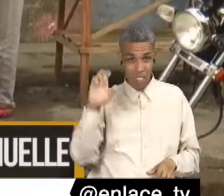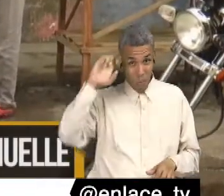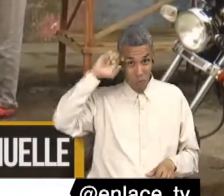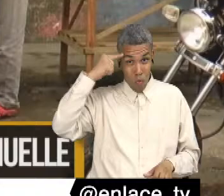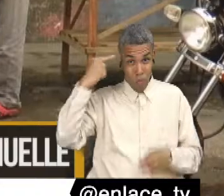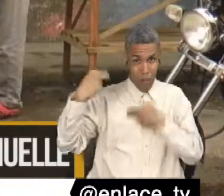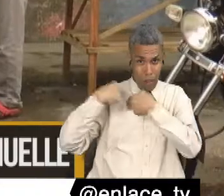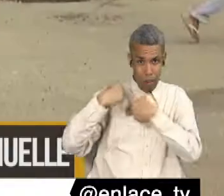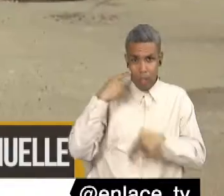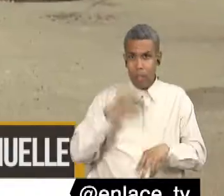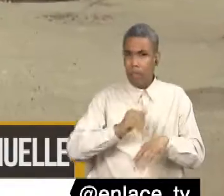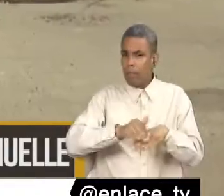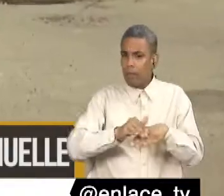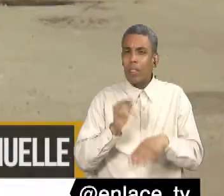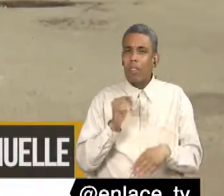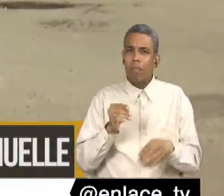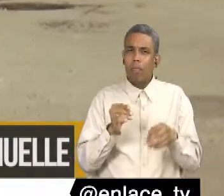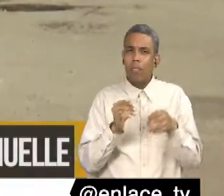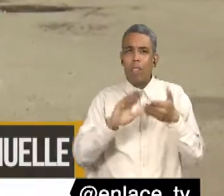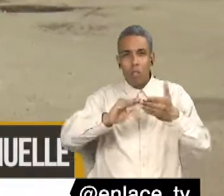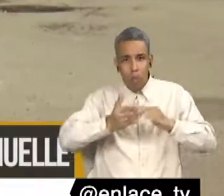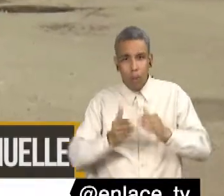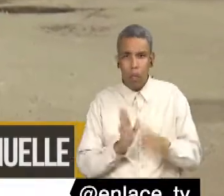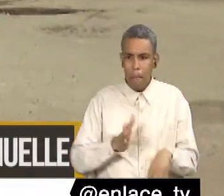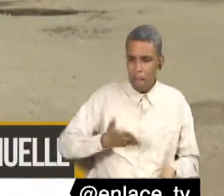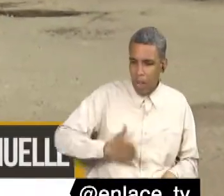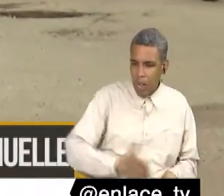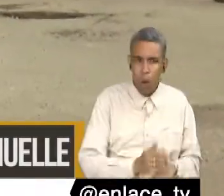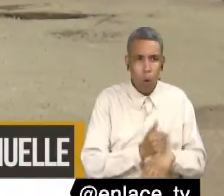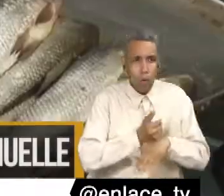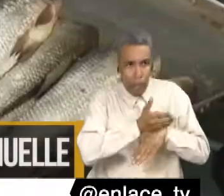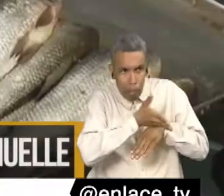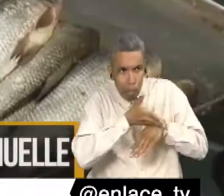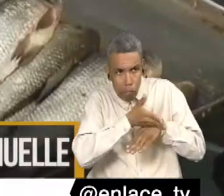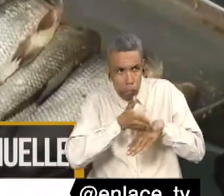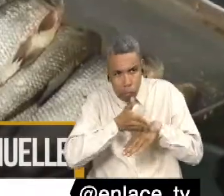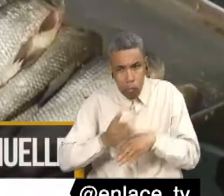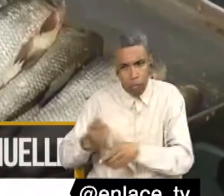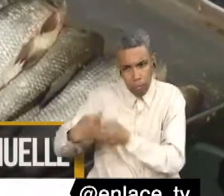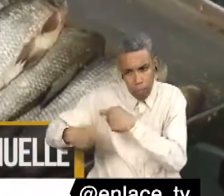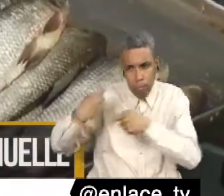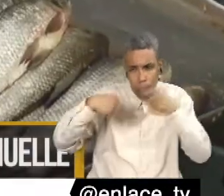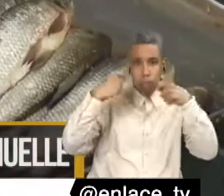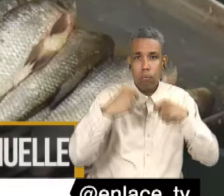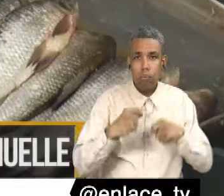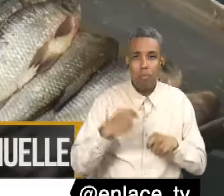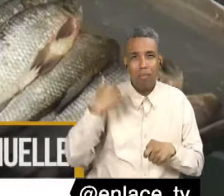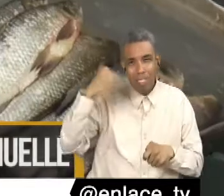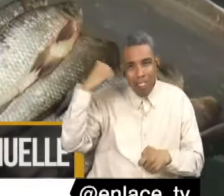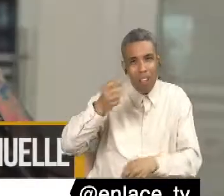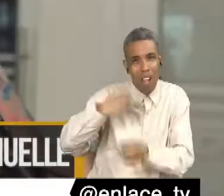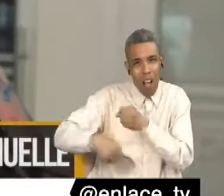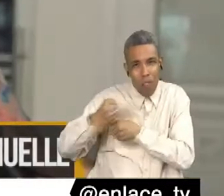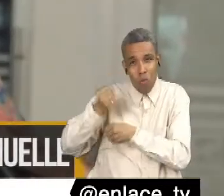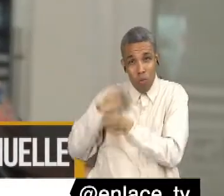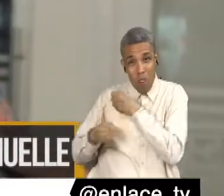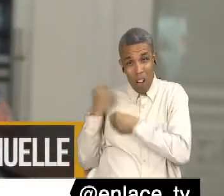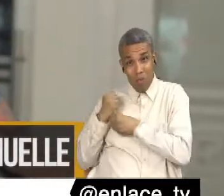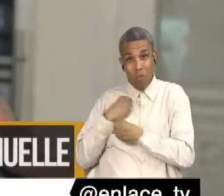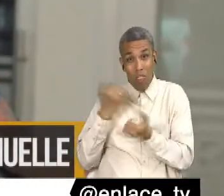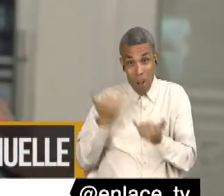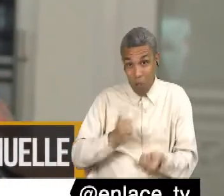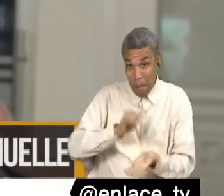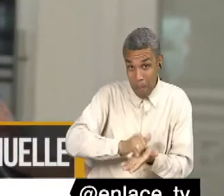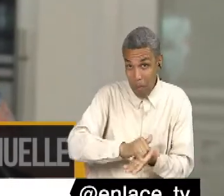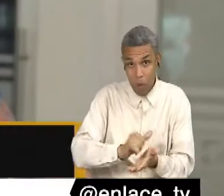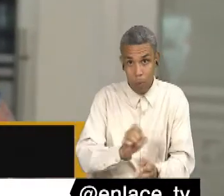población no podrá volver allí a vender de manera informal pescado como desde hace muchos años lo hacían. Informar que hoy iniciamos